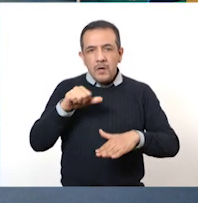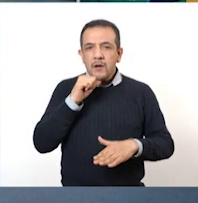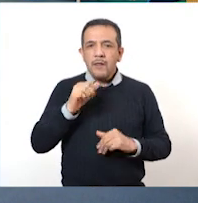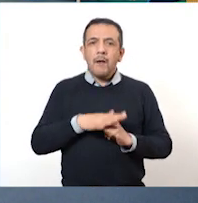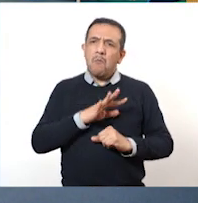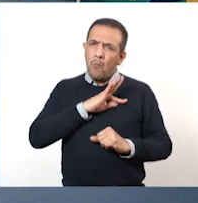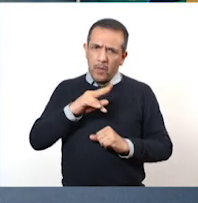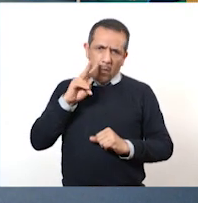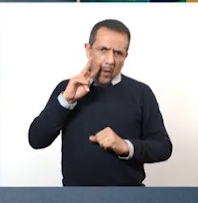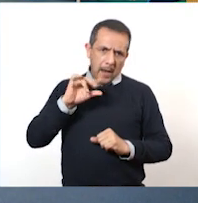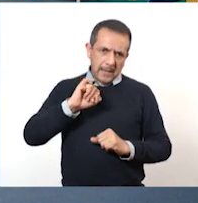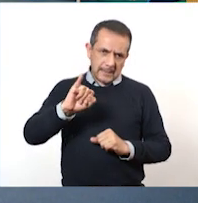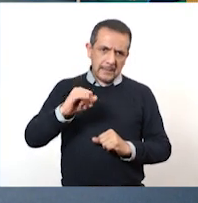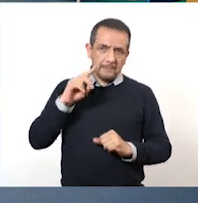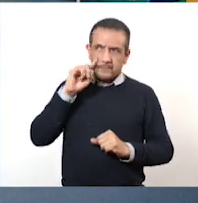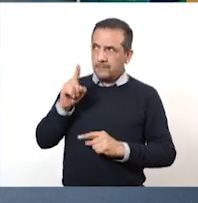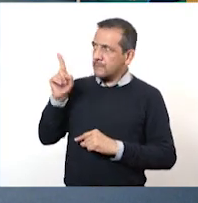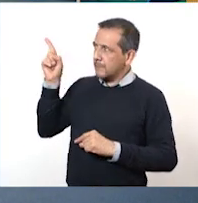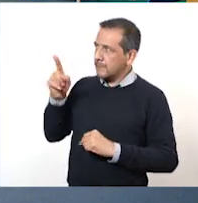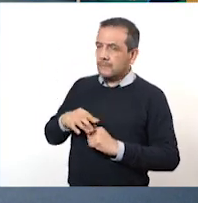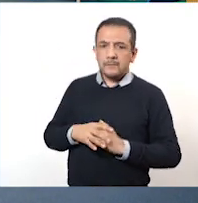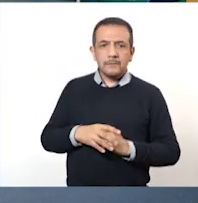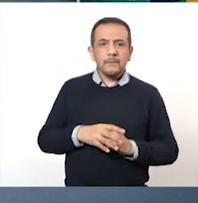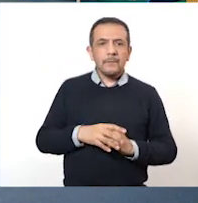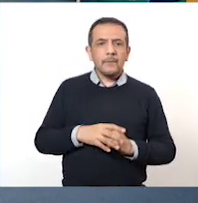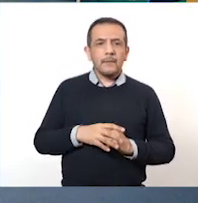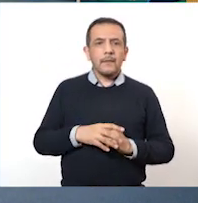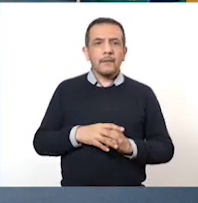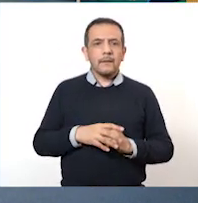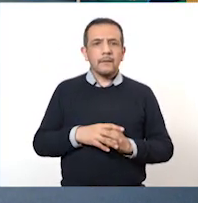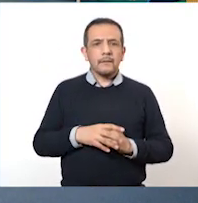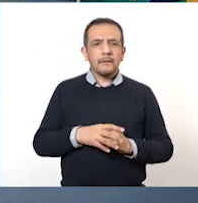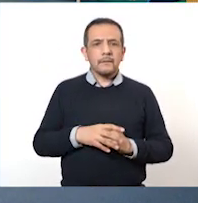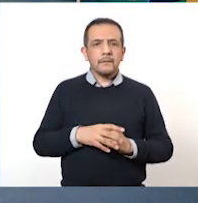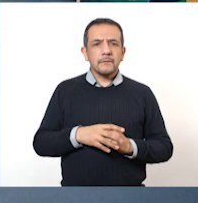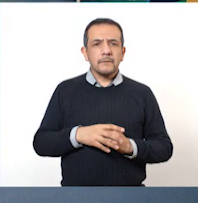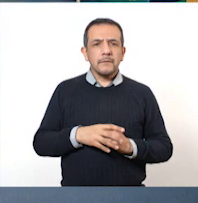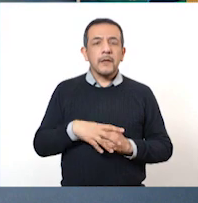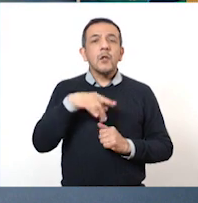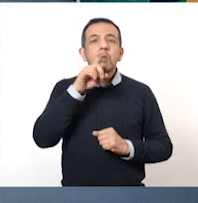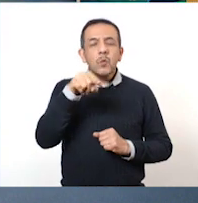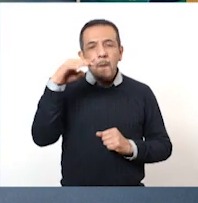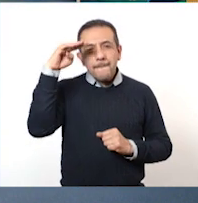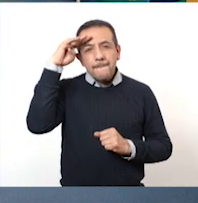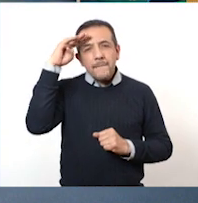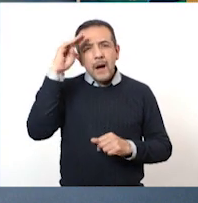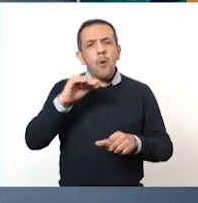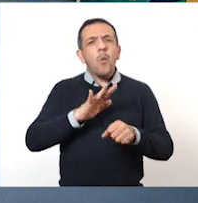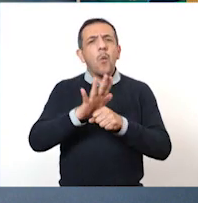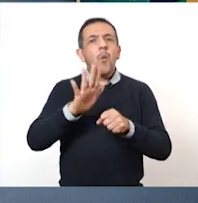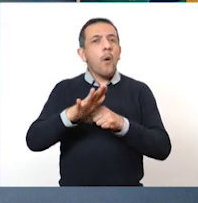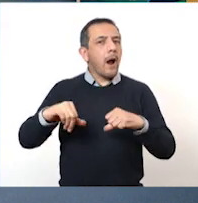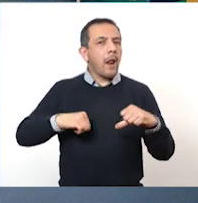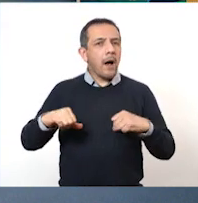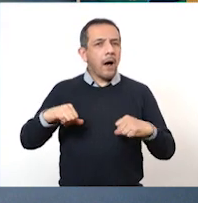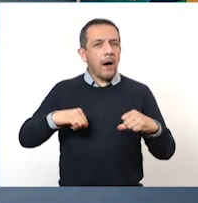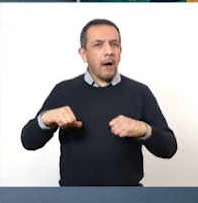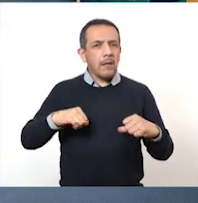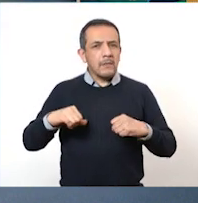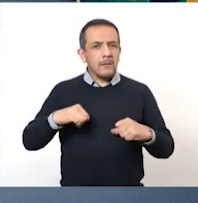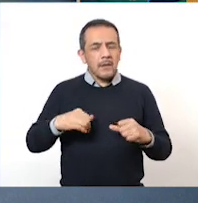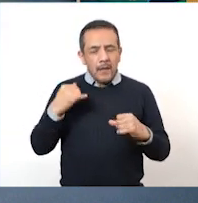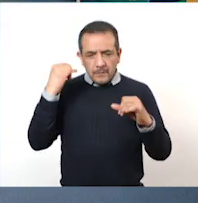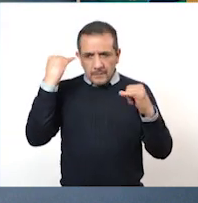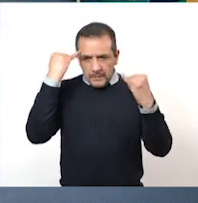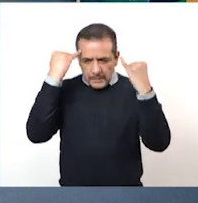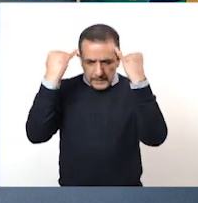y ya y sujetarla. Muy bien, ¿sí? Muy bien. Muy claro, bien. Y sujetarla. Vamos. Piensa qué actividades puedes realizar